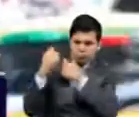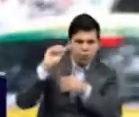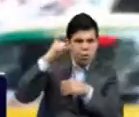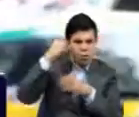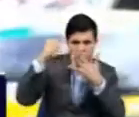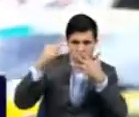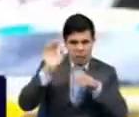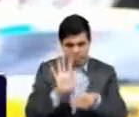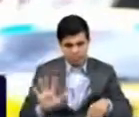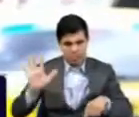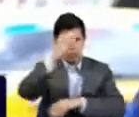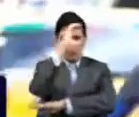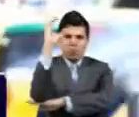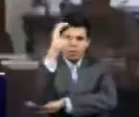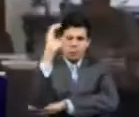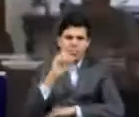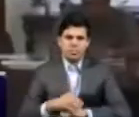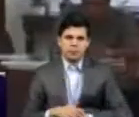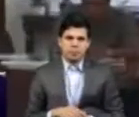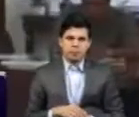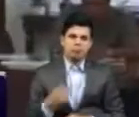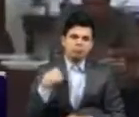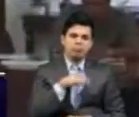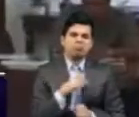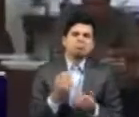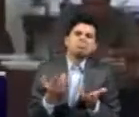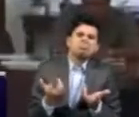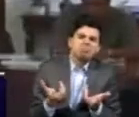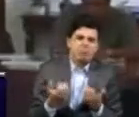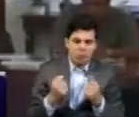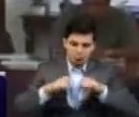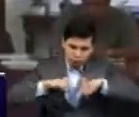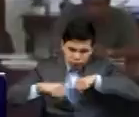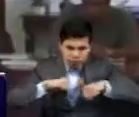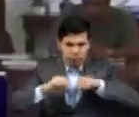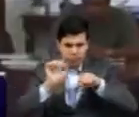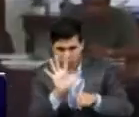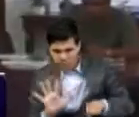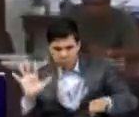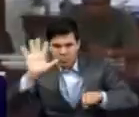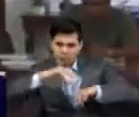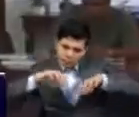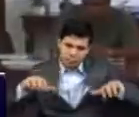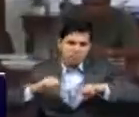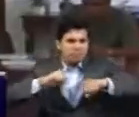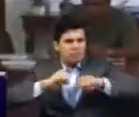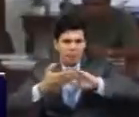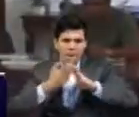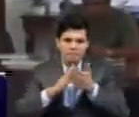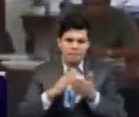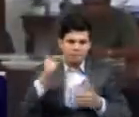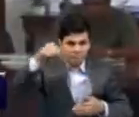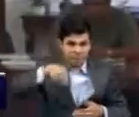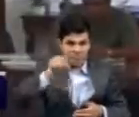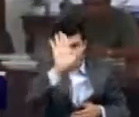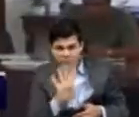en el territorio colombiano. Lo que queremos es que empecemos a construir desde la región la verdadera paz. ¿Qué queremos nosotros para nuestro